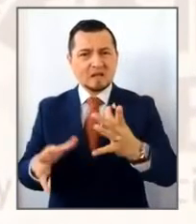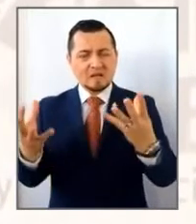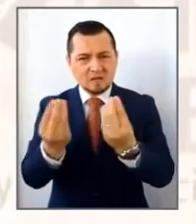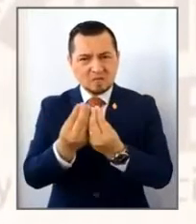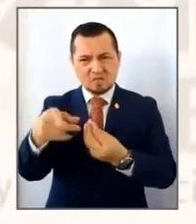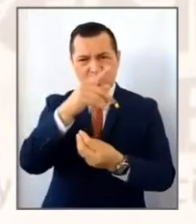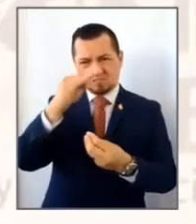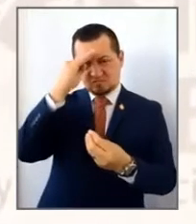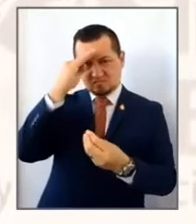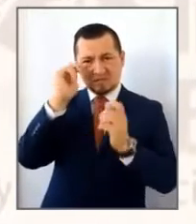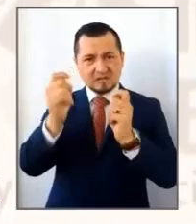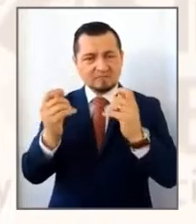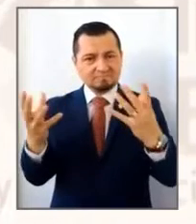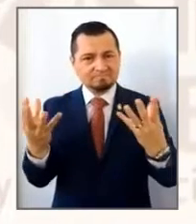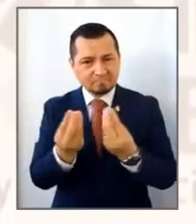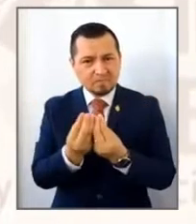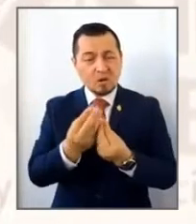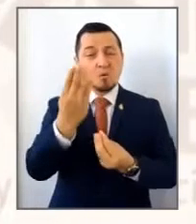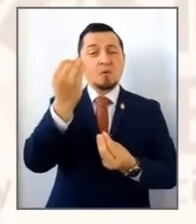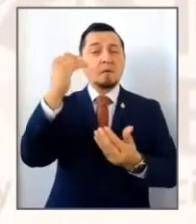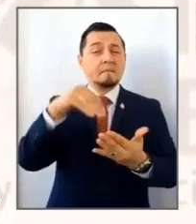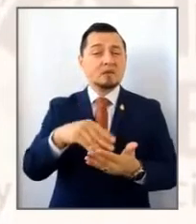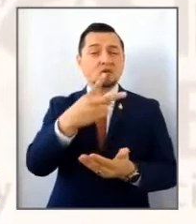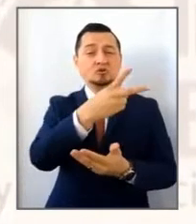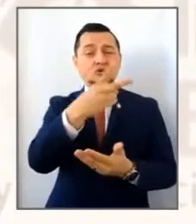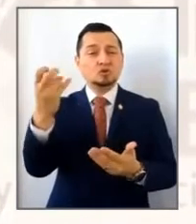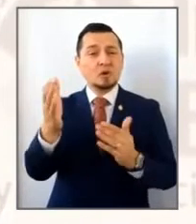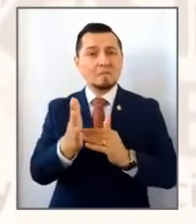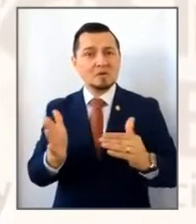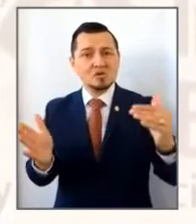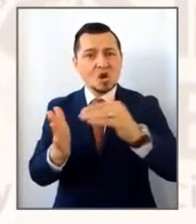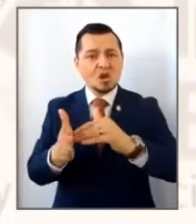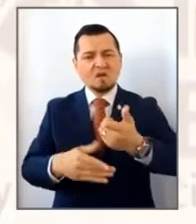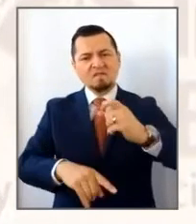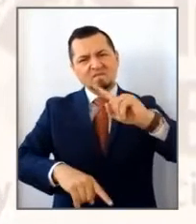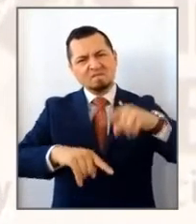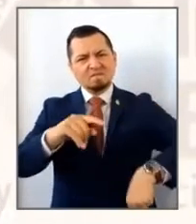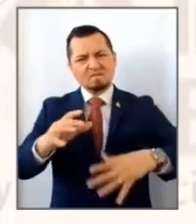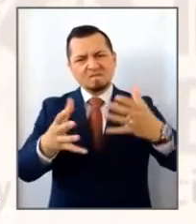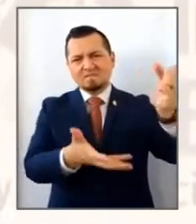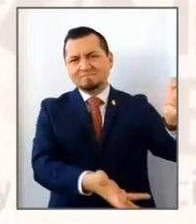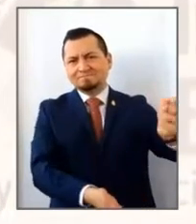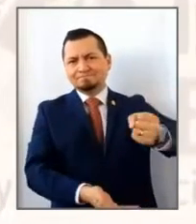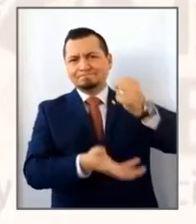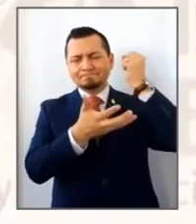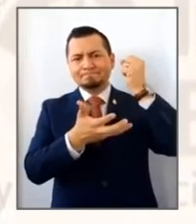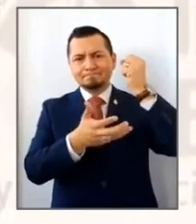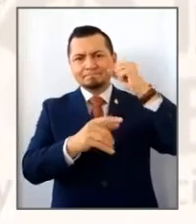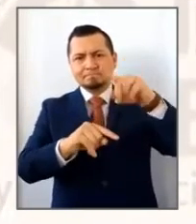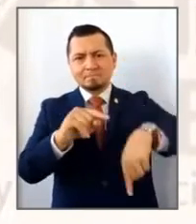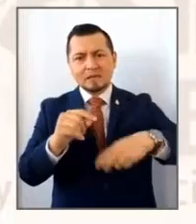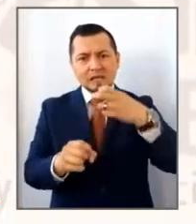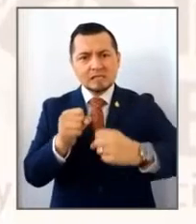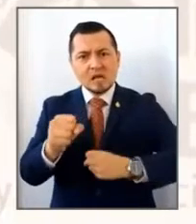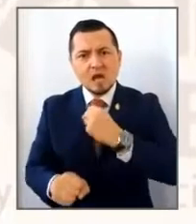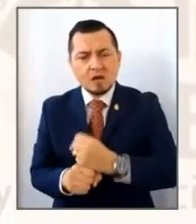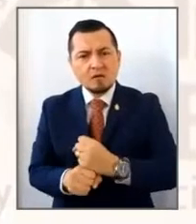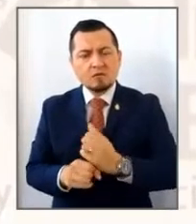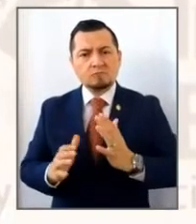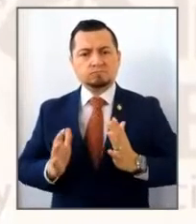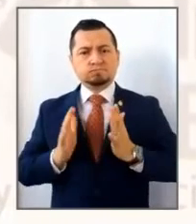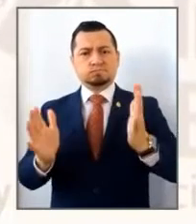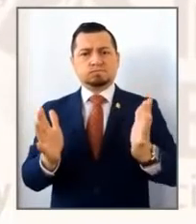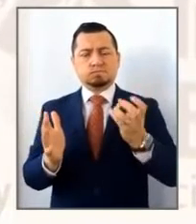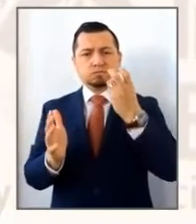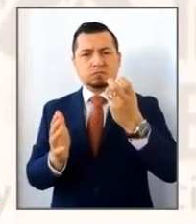pretende quitarle 9.200 millones de pesos respecto a lo que tuvimos en este año.